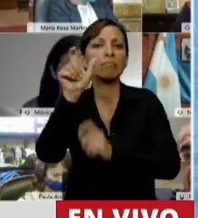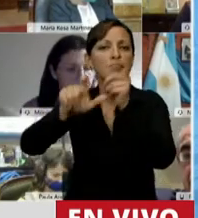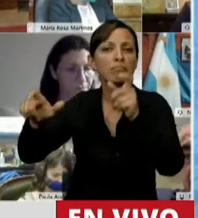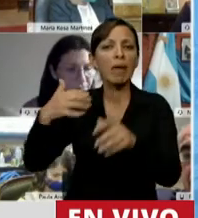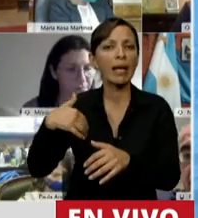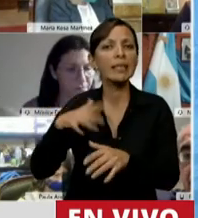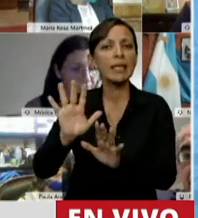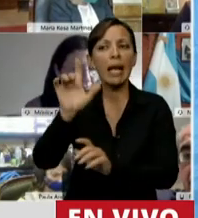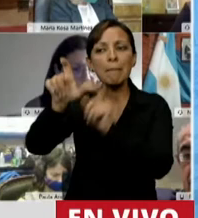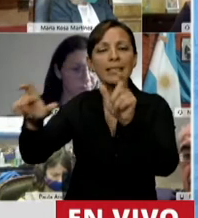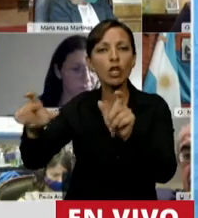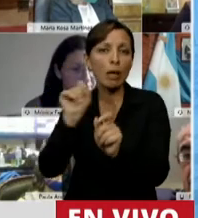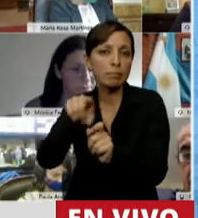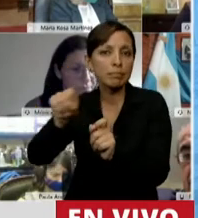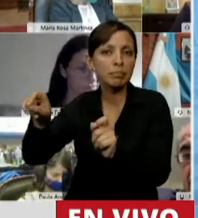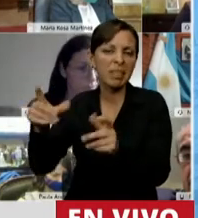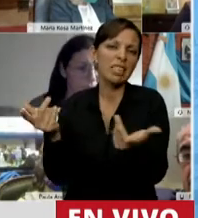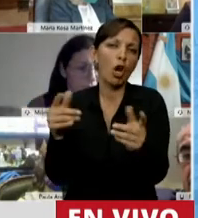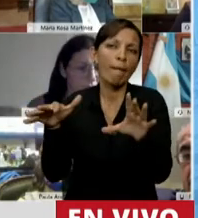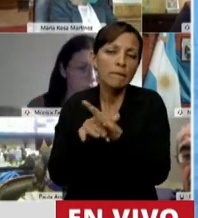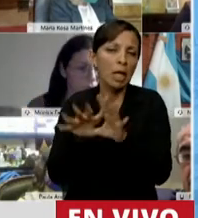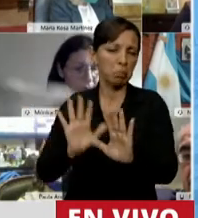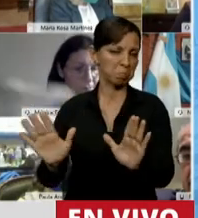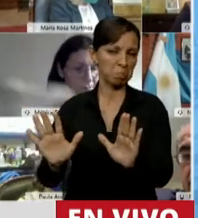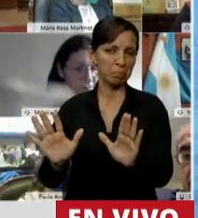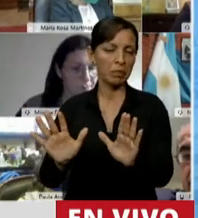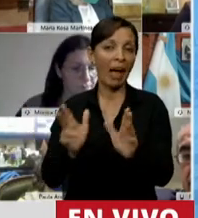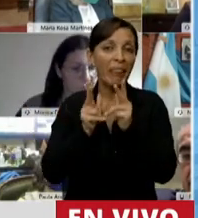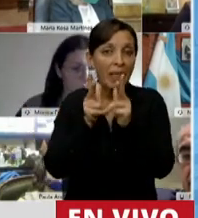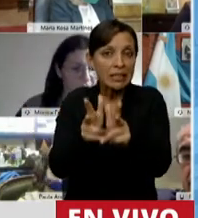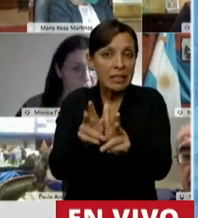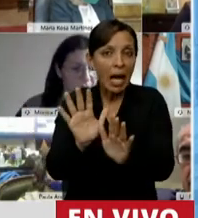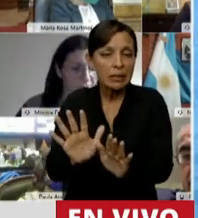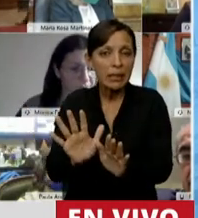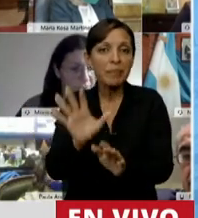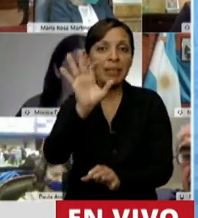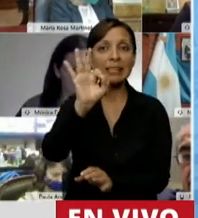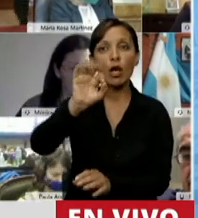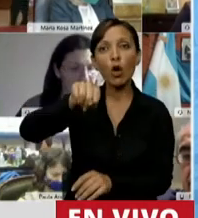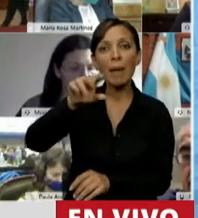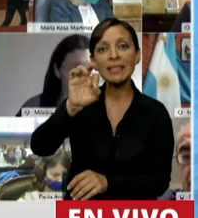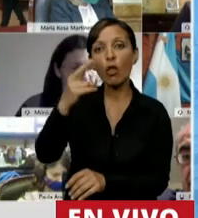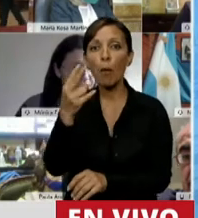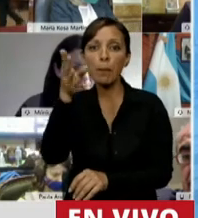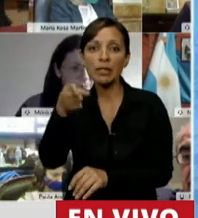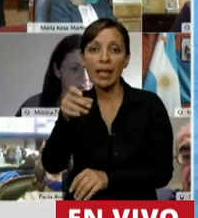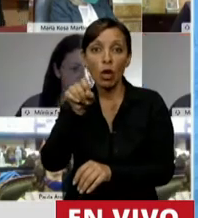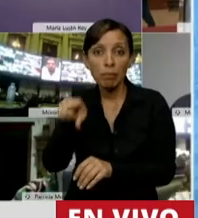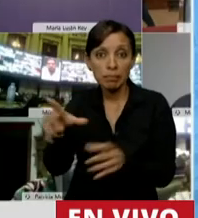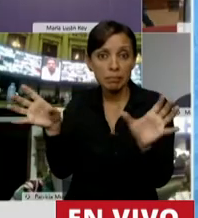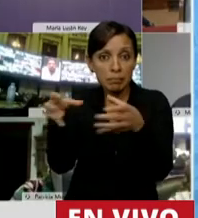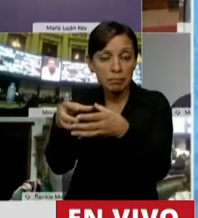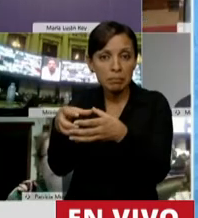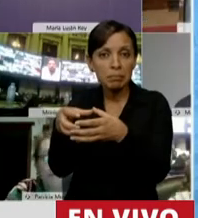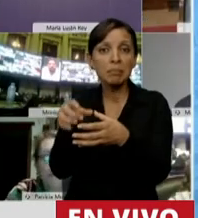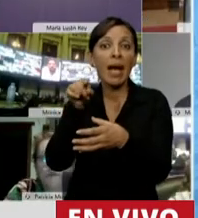y argentinas, personas físicas, no viene al caso. Decir que son el 0,02% de la población,